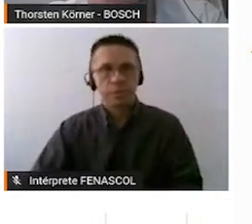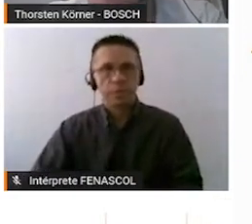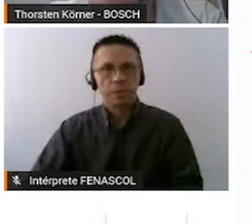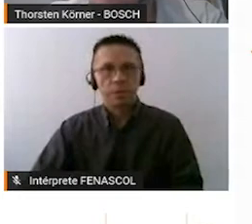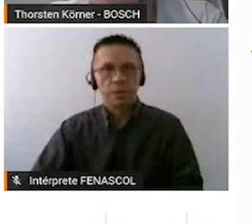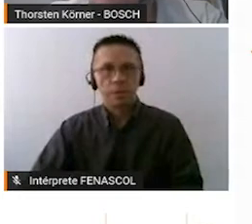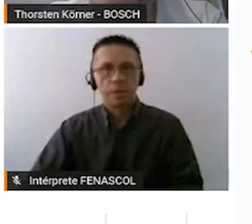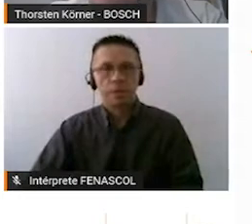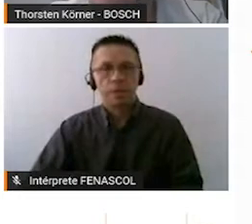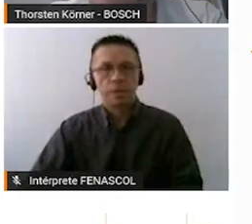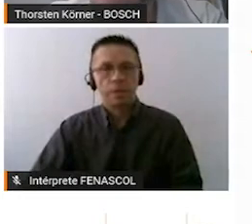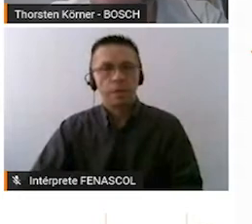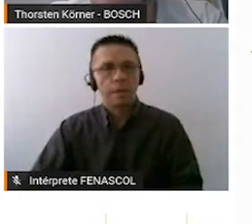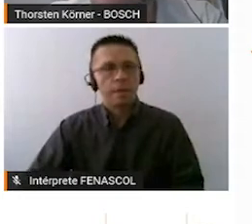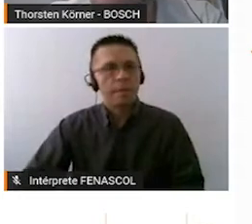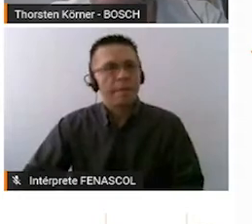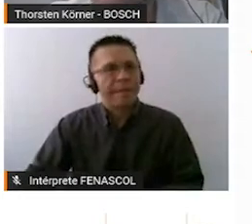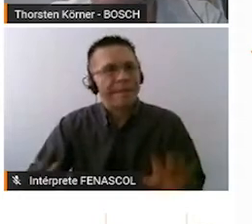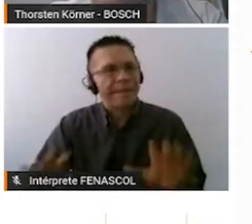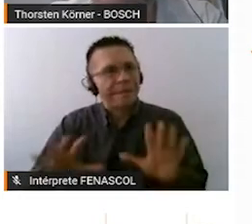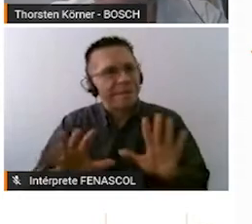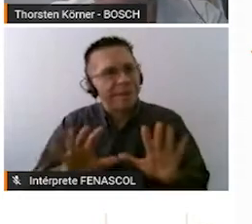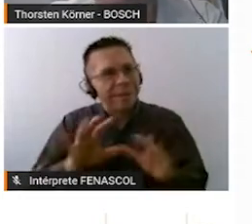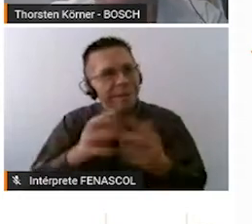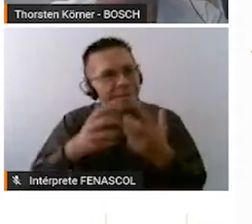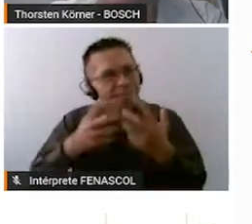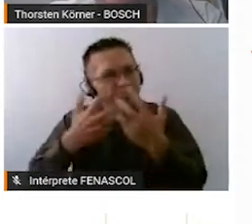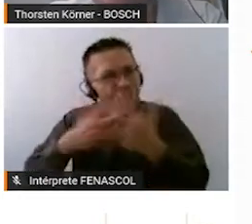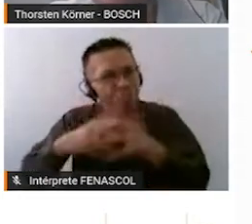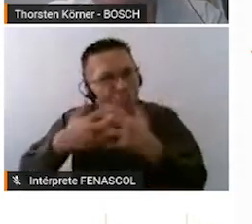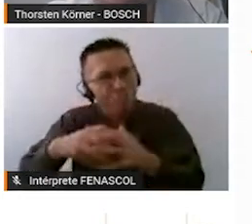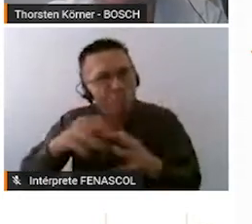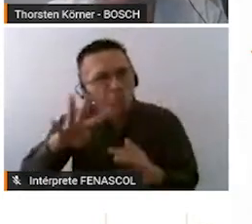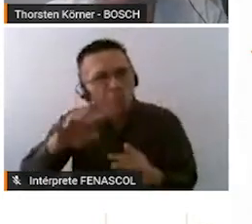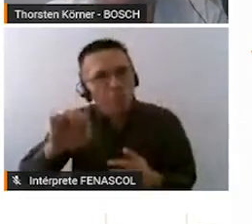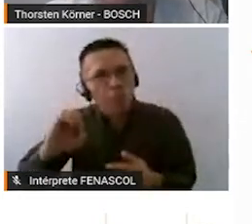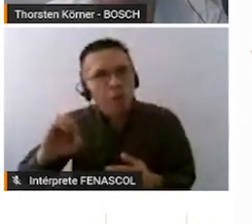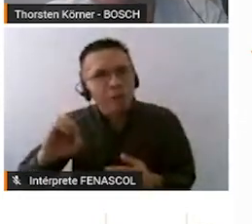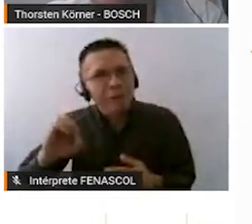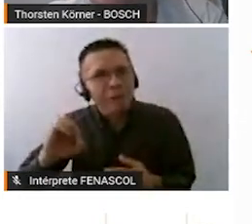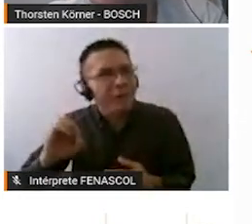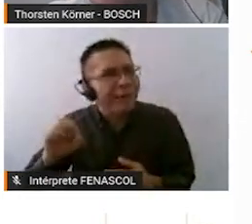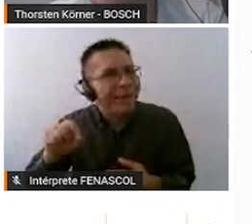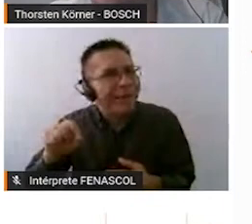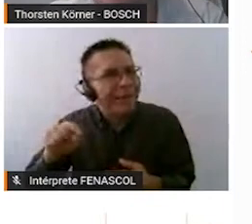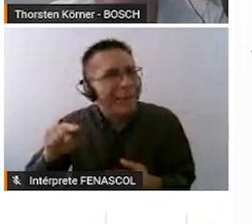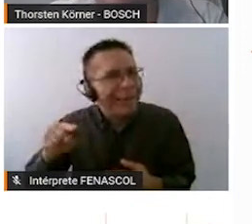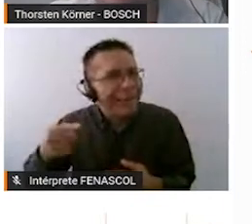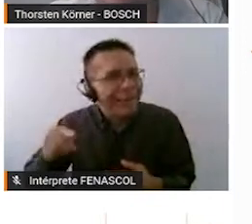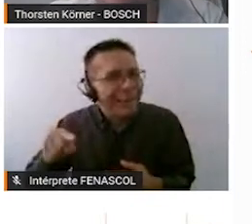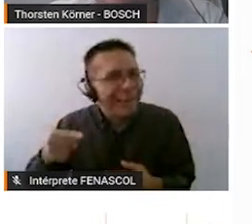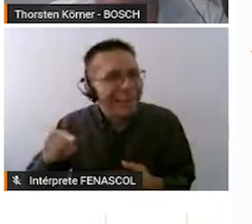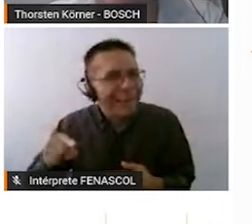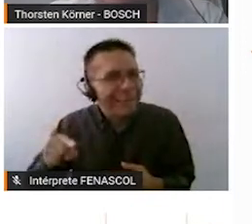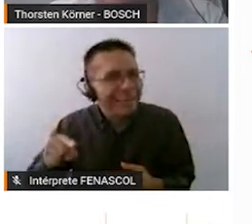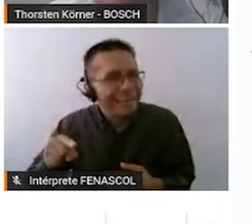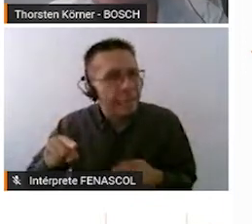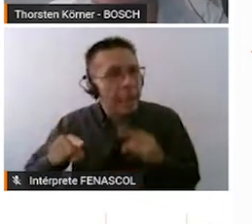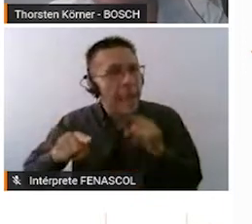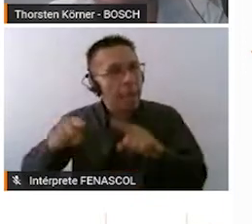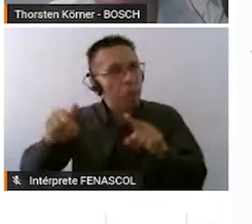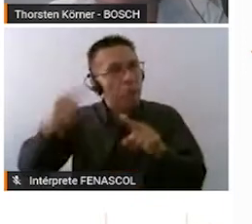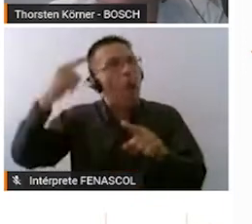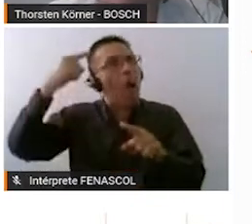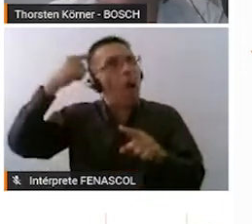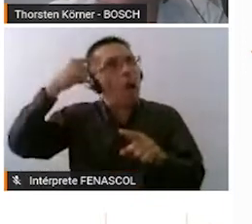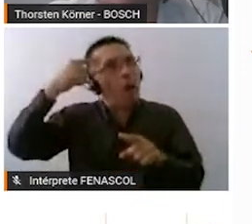ahí nos vamos a dar cuenta que de repente muchos de nosotros hemos tenido una idea de repente no tan correcta respecto